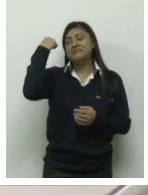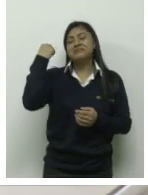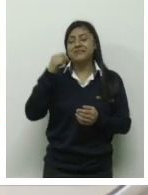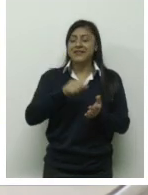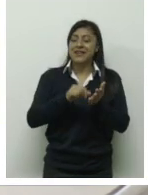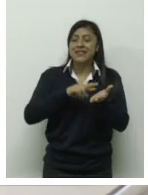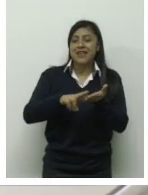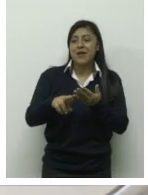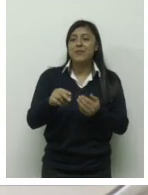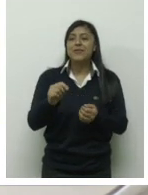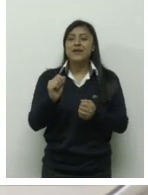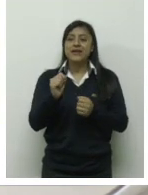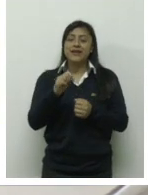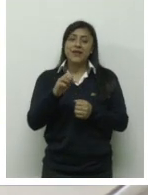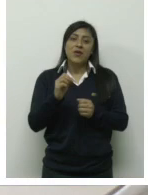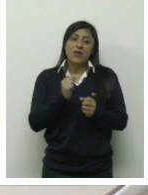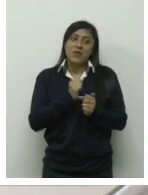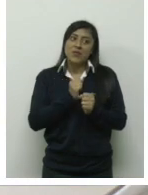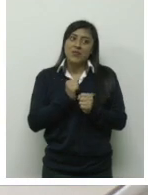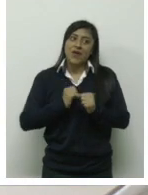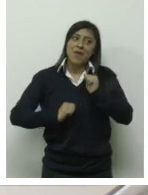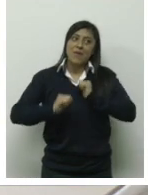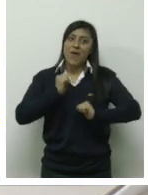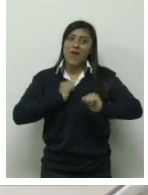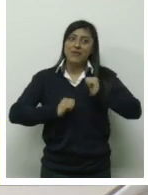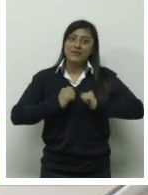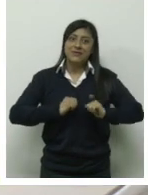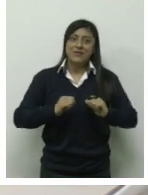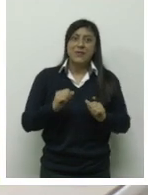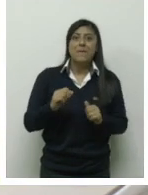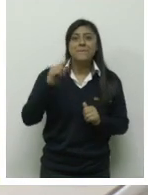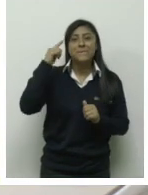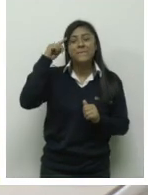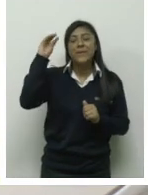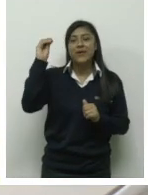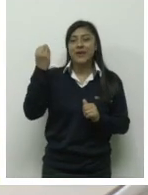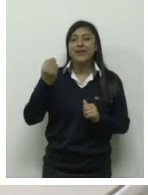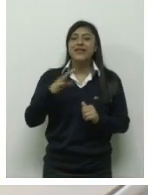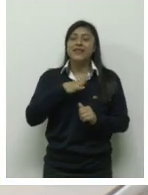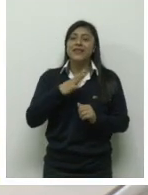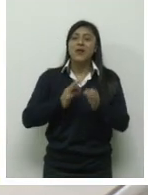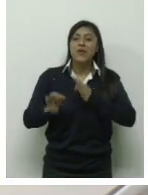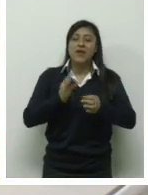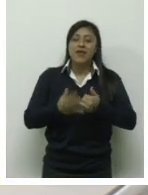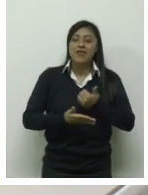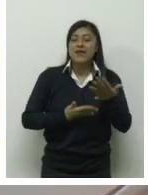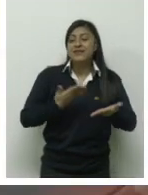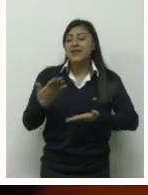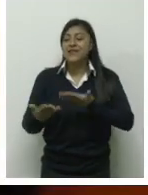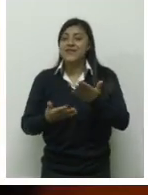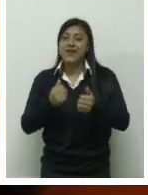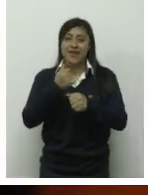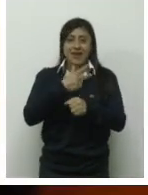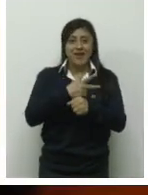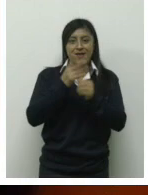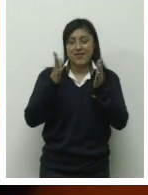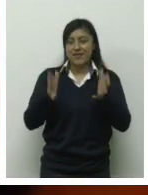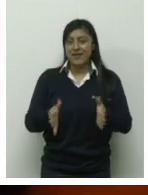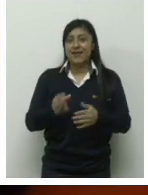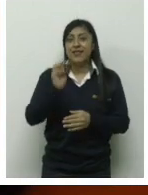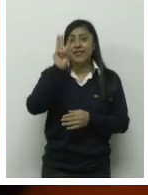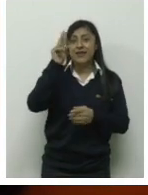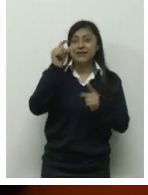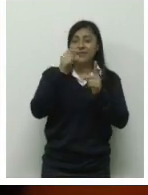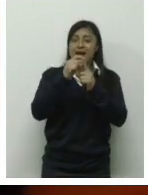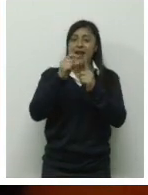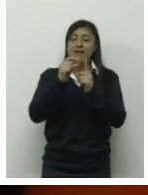trámites, sobre requisitos y pues la verdad está muy feliz, se siente muy orgulloso de estar trabajando para una institución como RENAP. Las tres palabras con